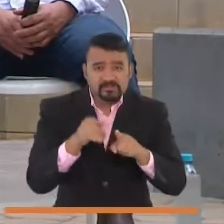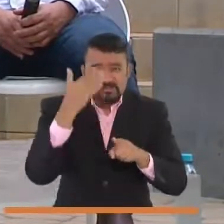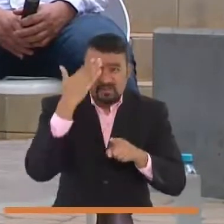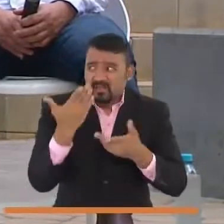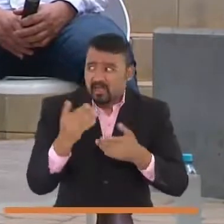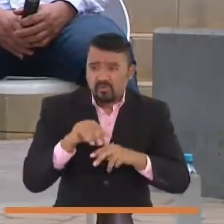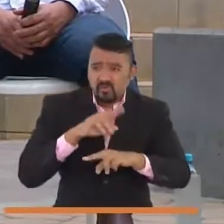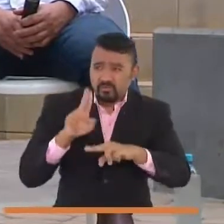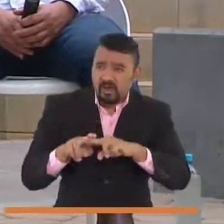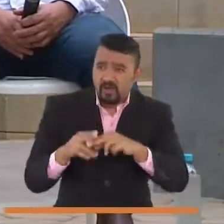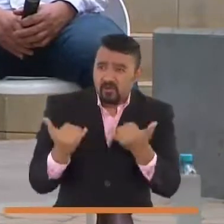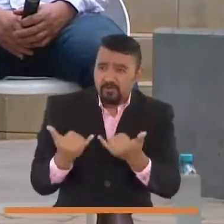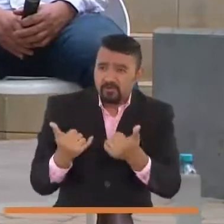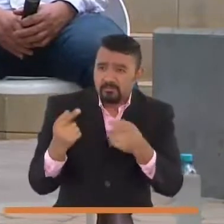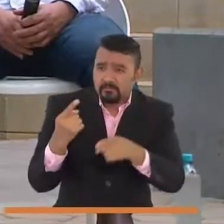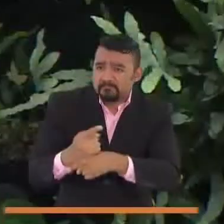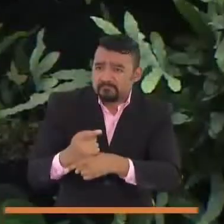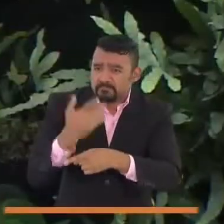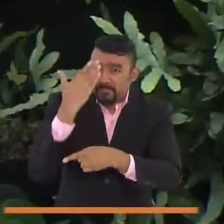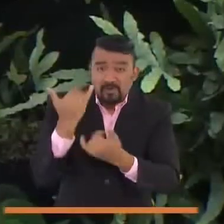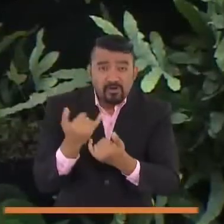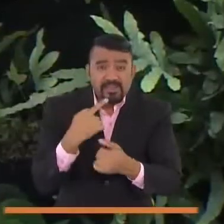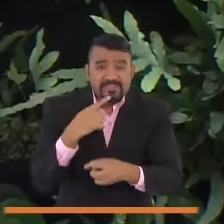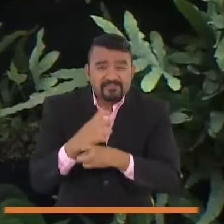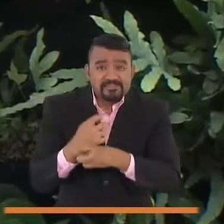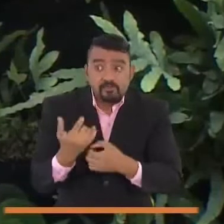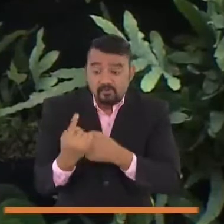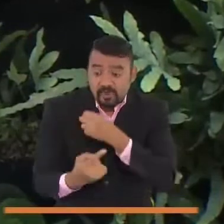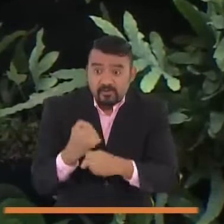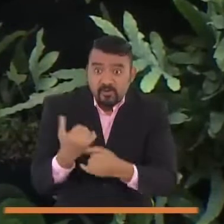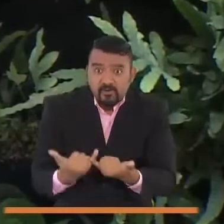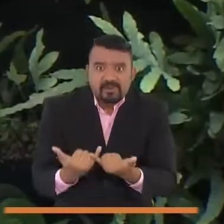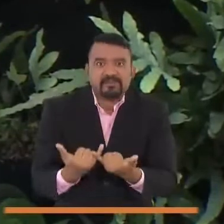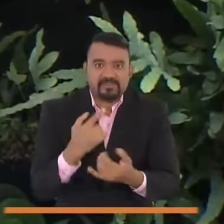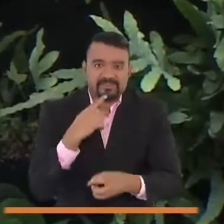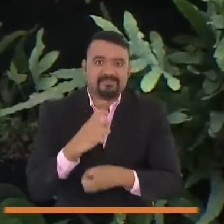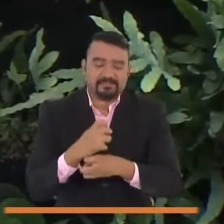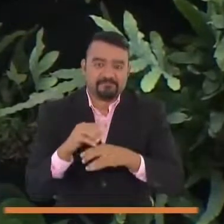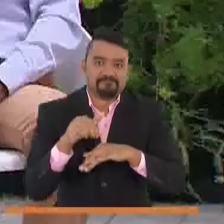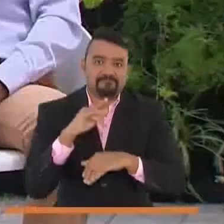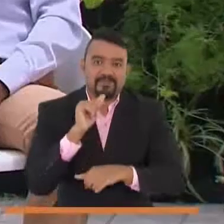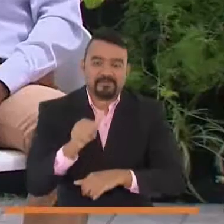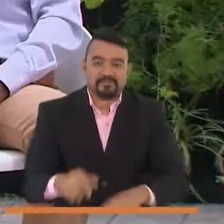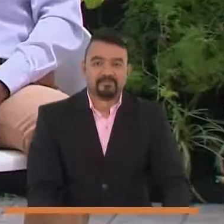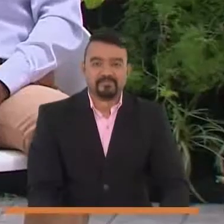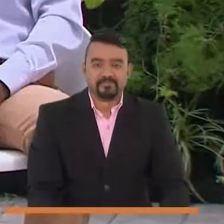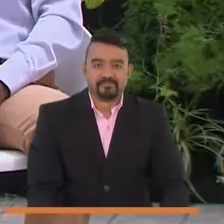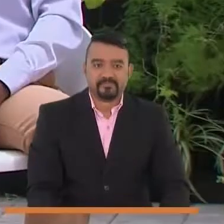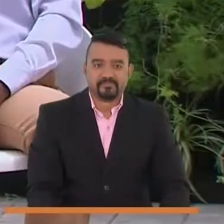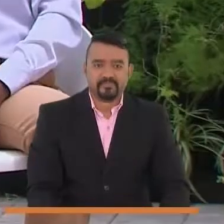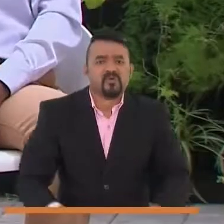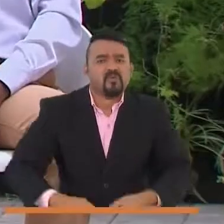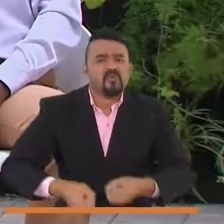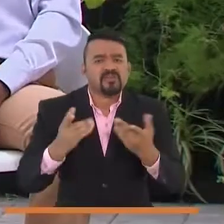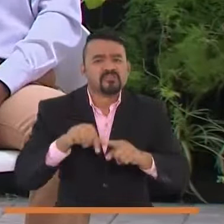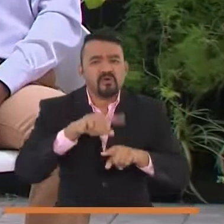viable que se haga, pero este año, hacerlo este año, es más significativo todavía, Luisa. Se han entregado 4 parquecitos